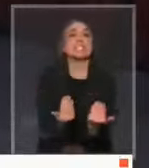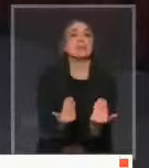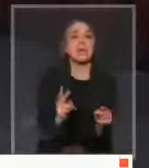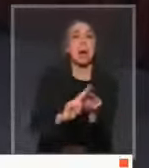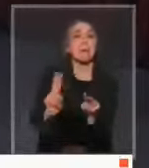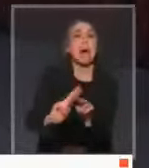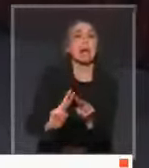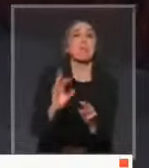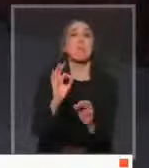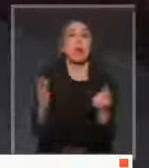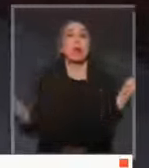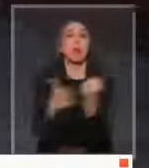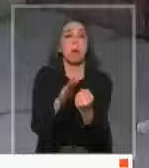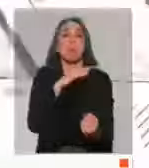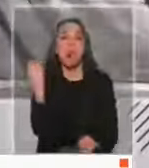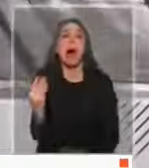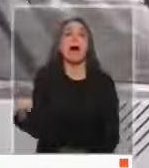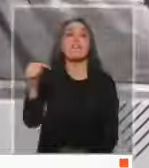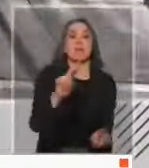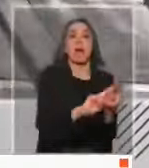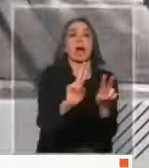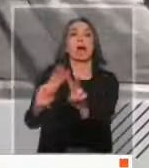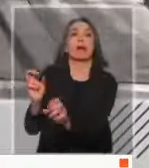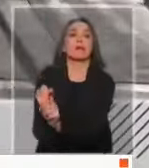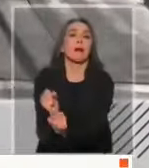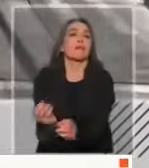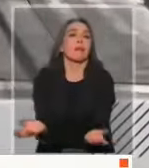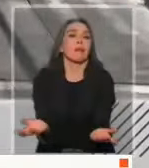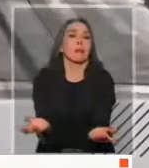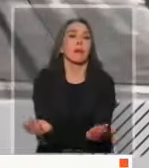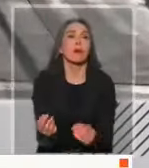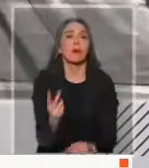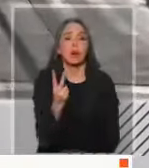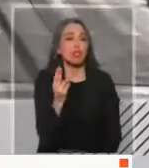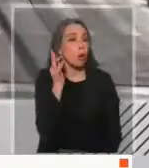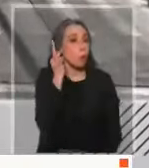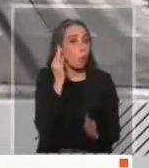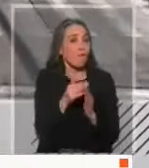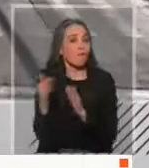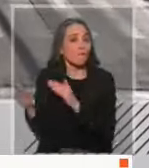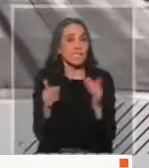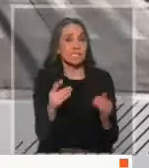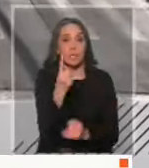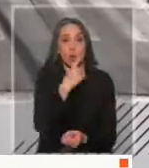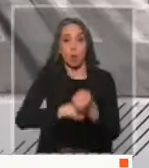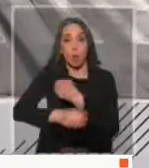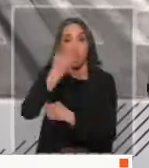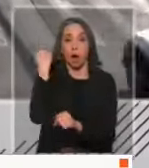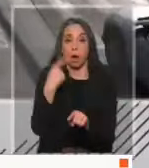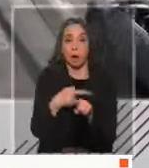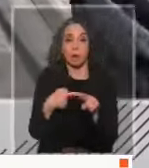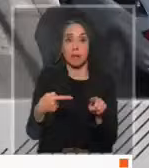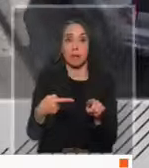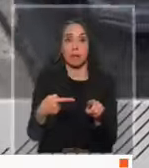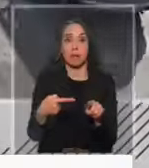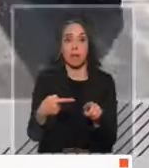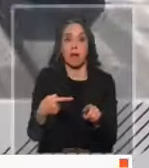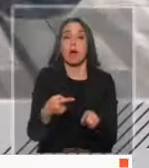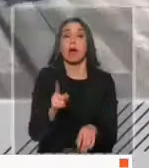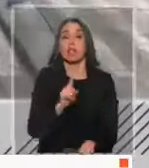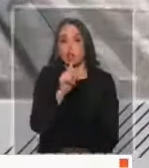que puedan venir a hacer su trabajo. Que dos vecinas hace... Yo creo que un año y medio atrás no